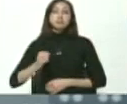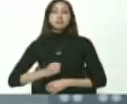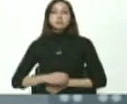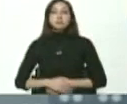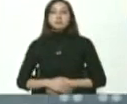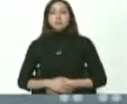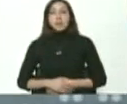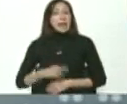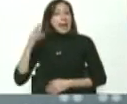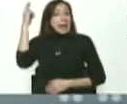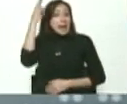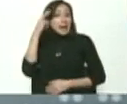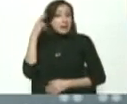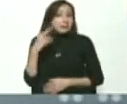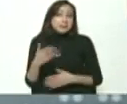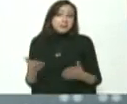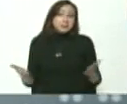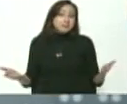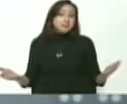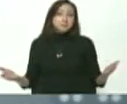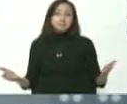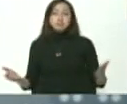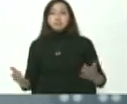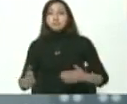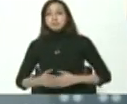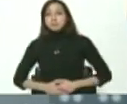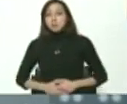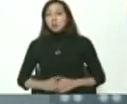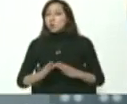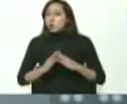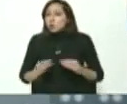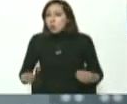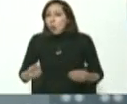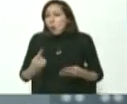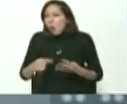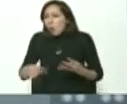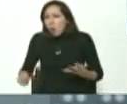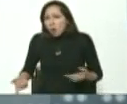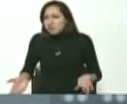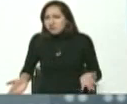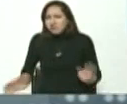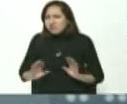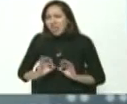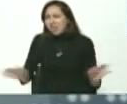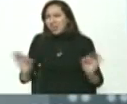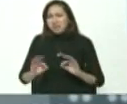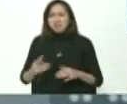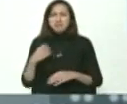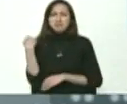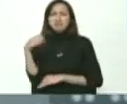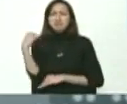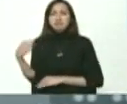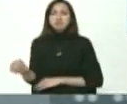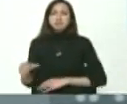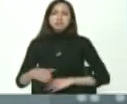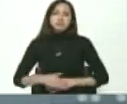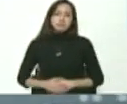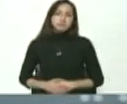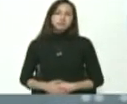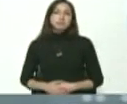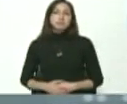La realidad es la realidad y lo demás no cuenta. No